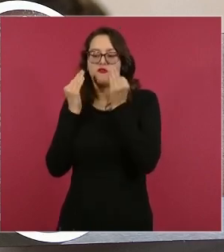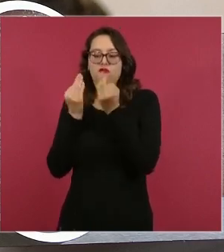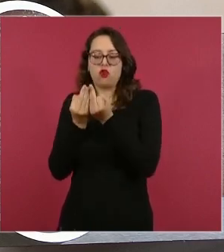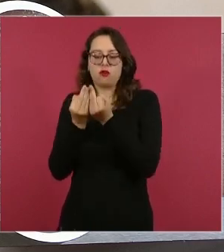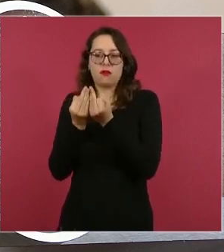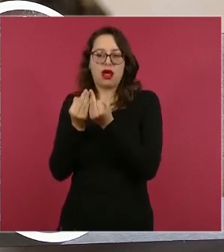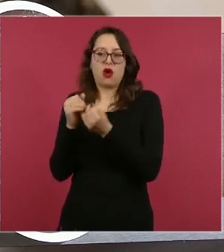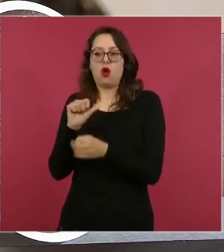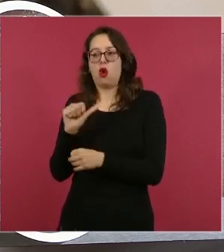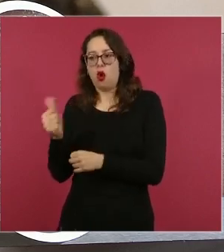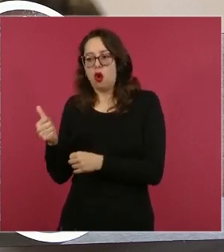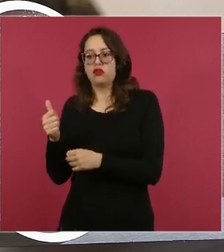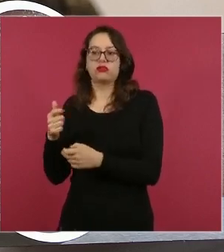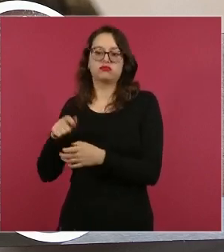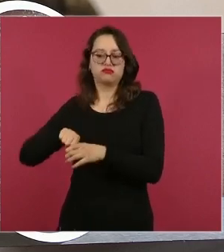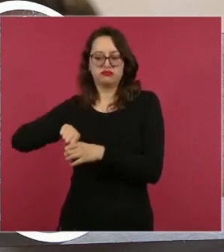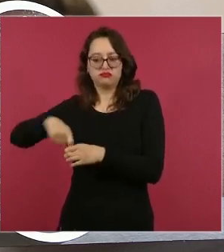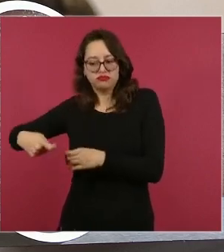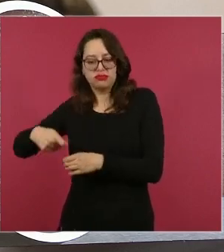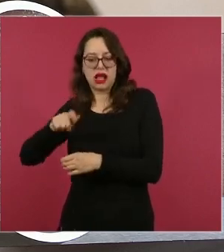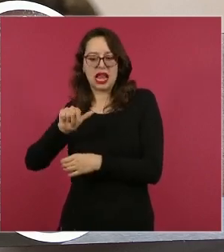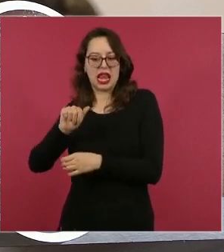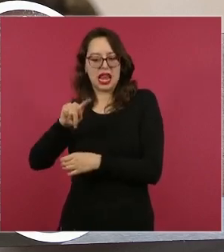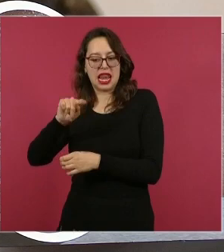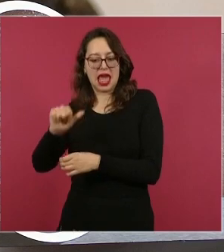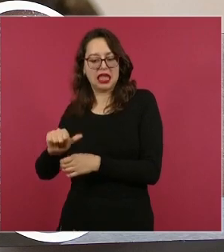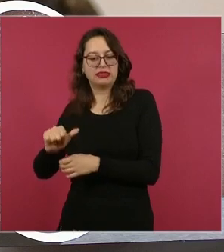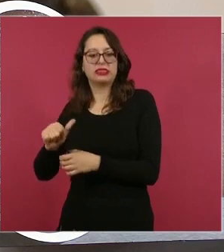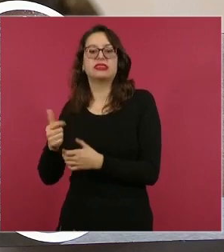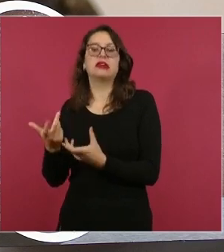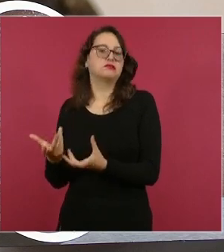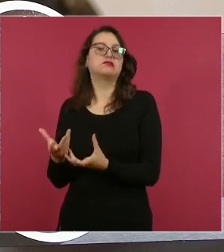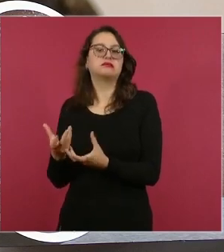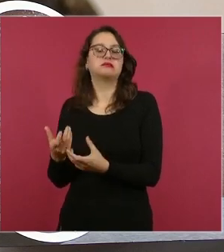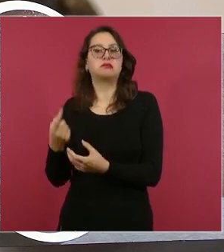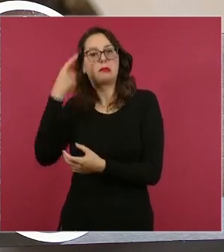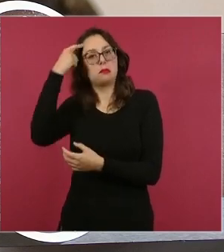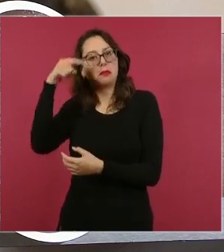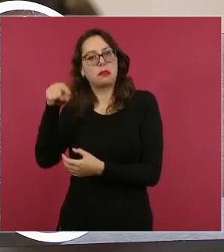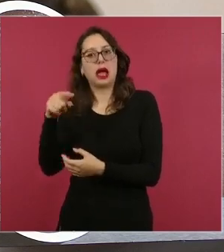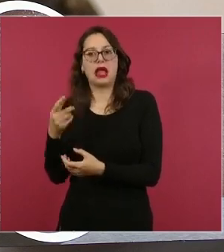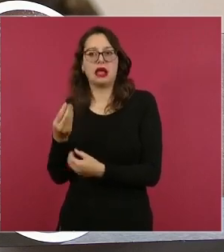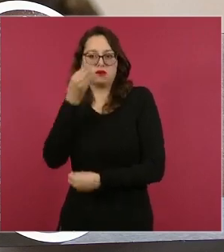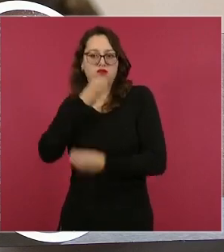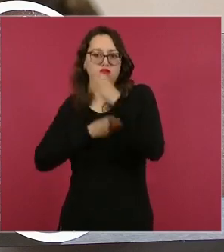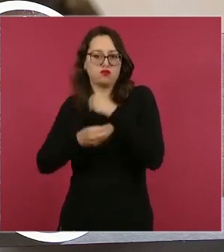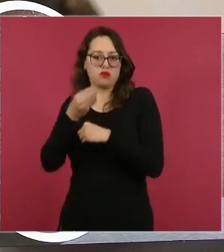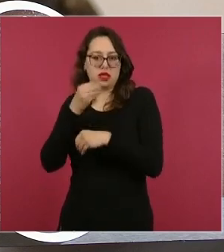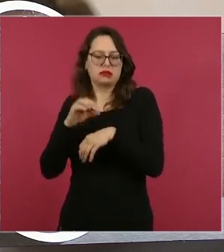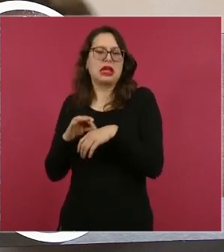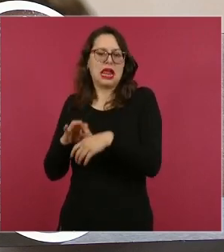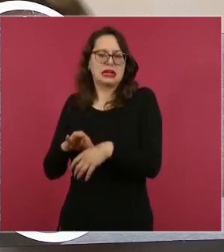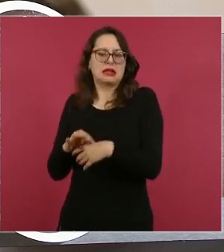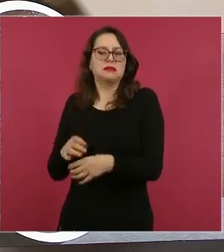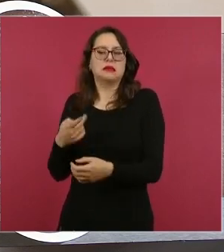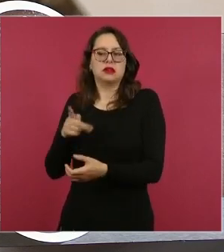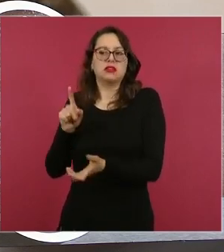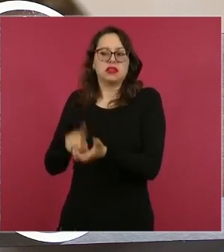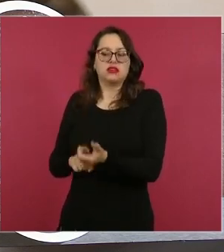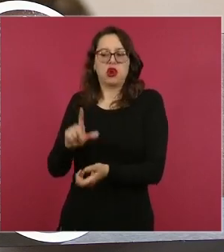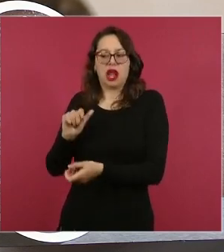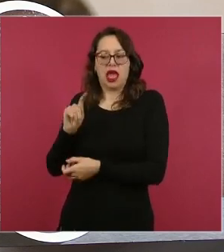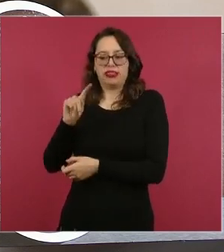proteína proteína enlatada Pero sigue siendo proteína más o menos para compensar esa alimentación y el